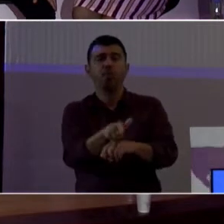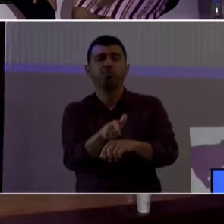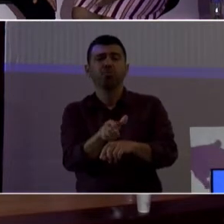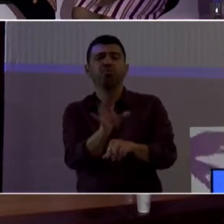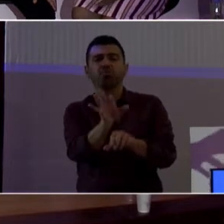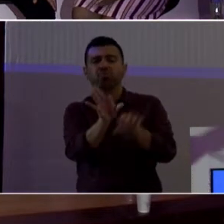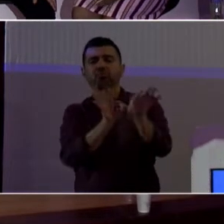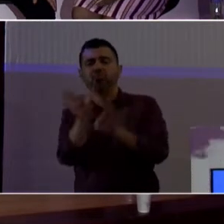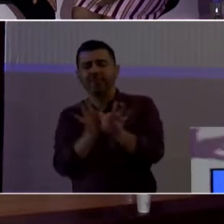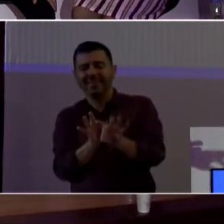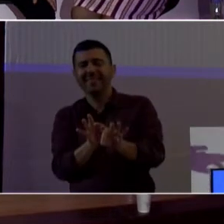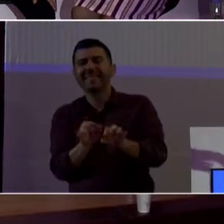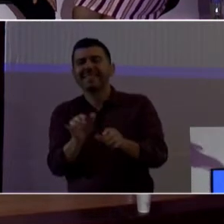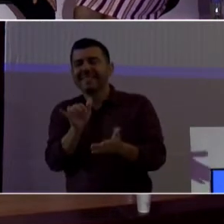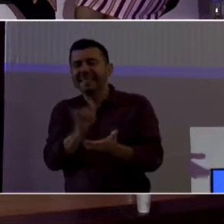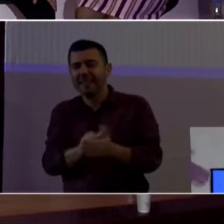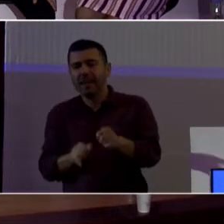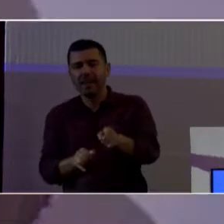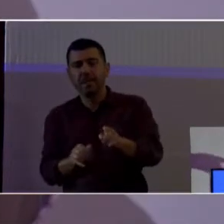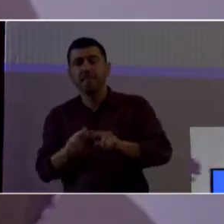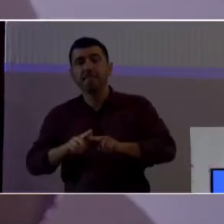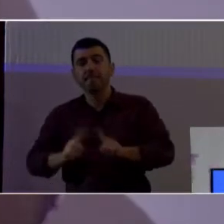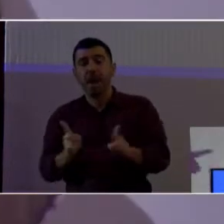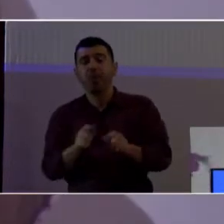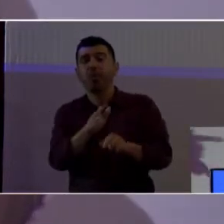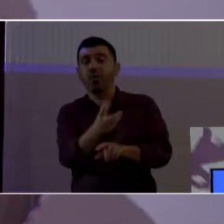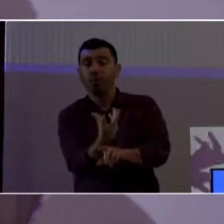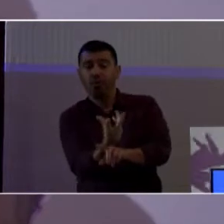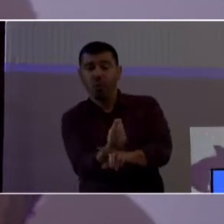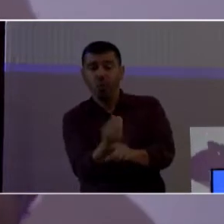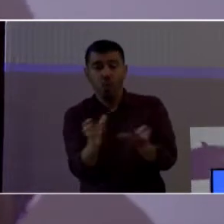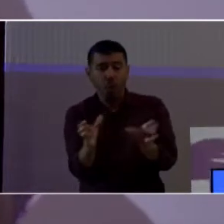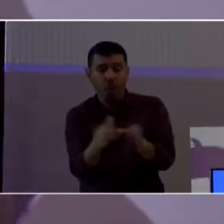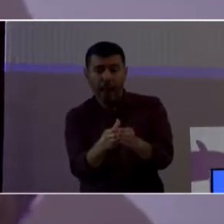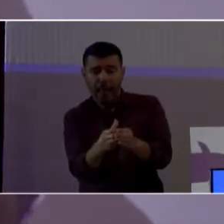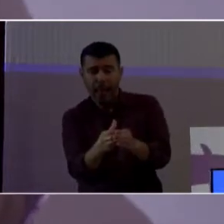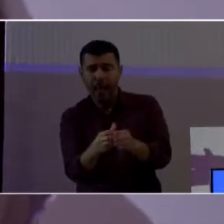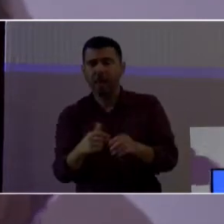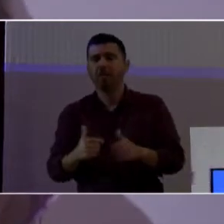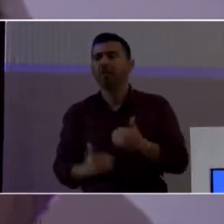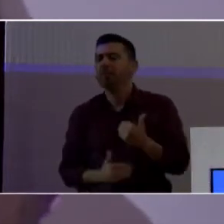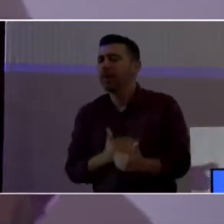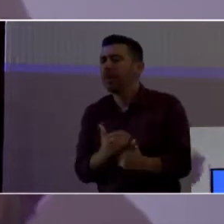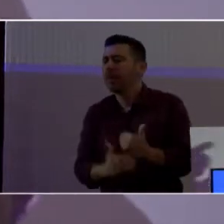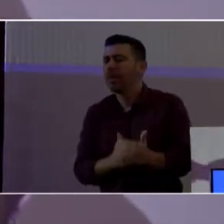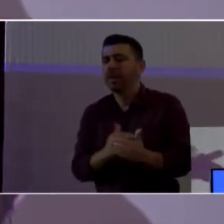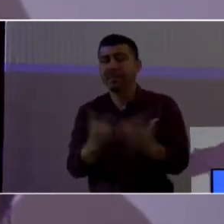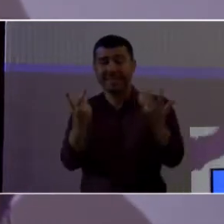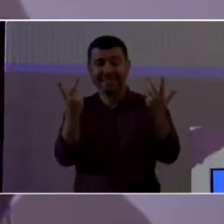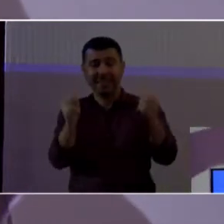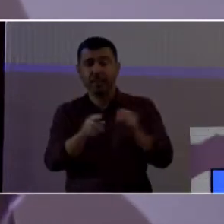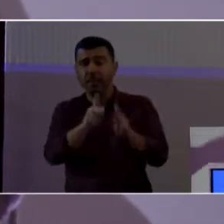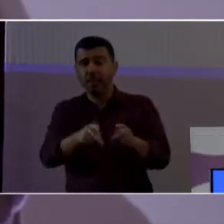la atención que se creció a 80 personas y terminamos con 70, y que de estas 70